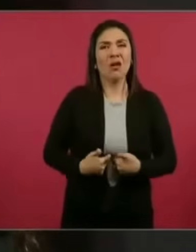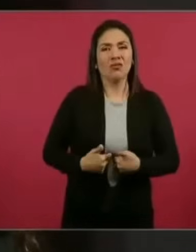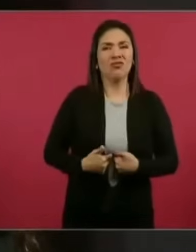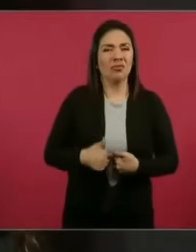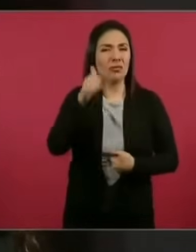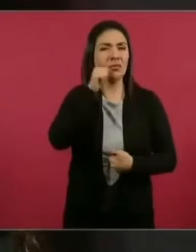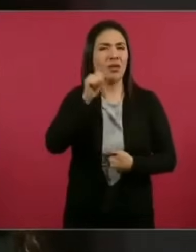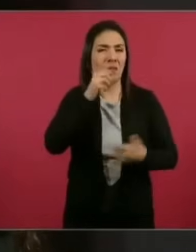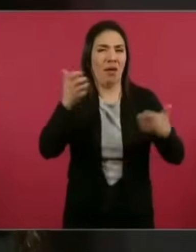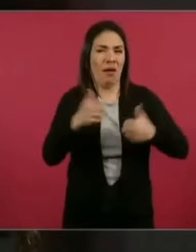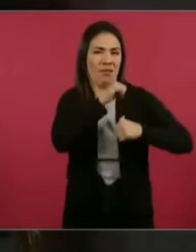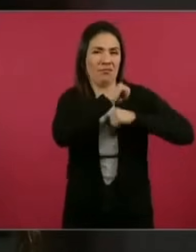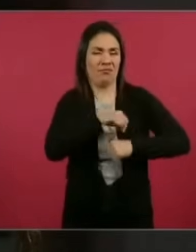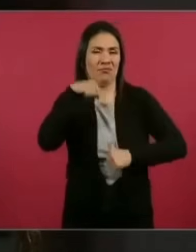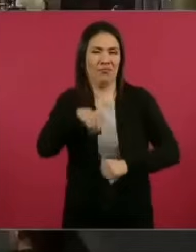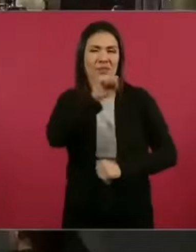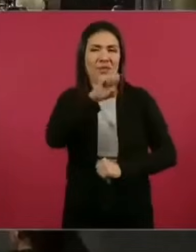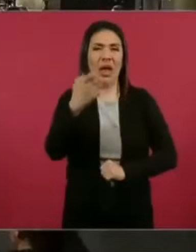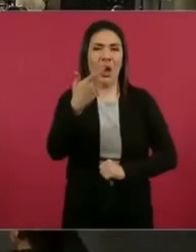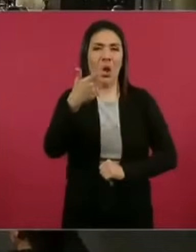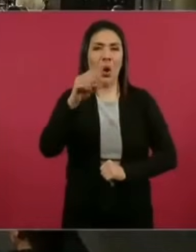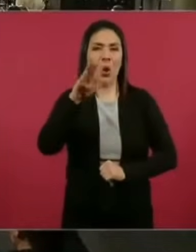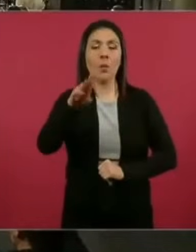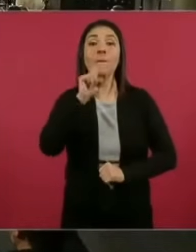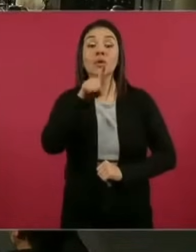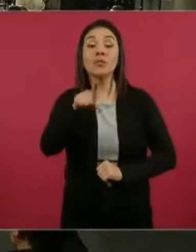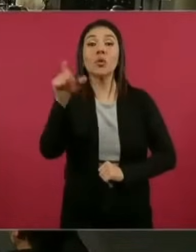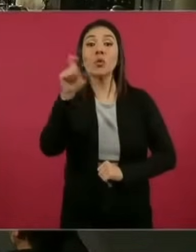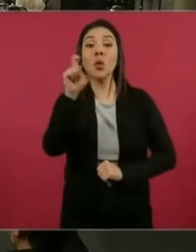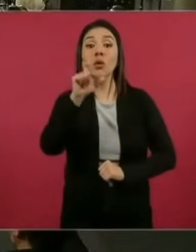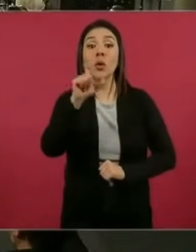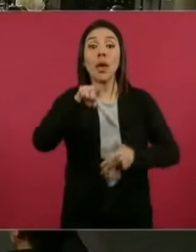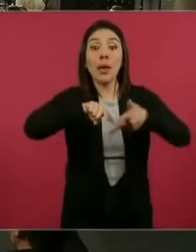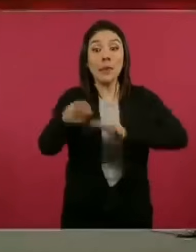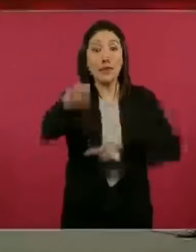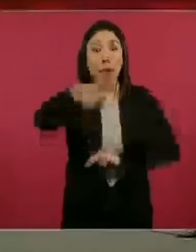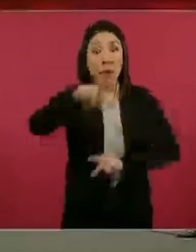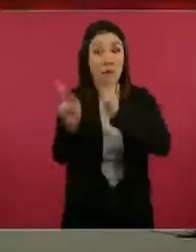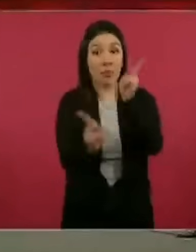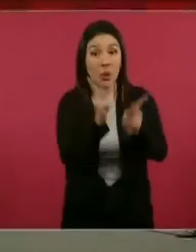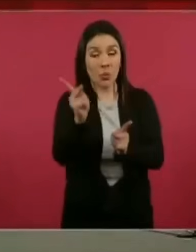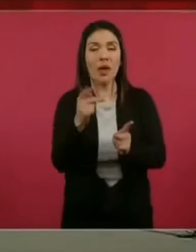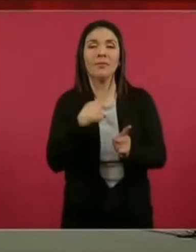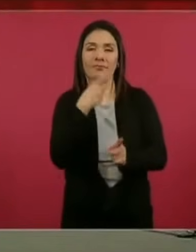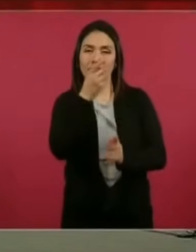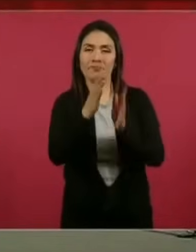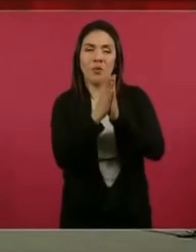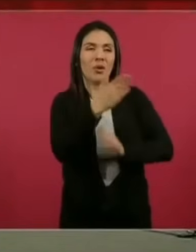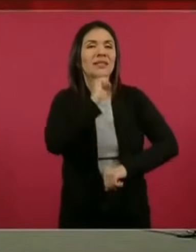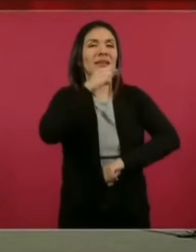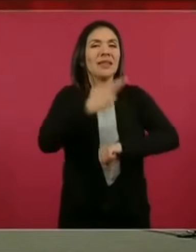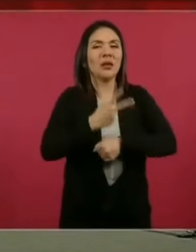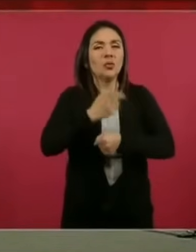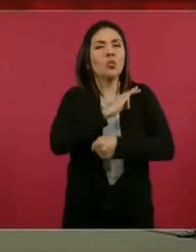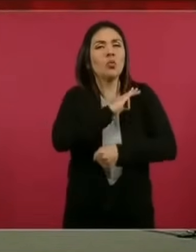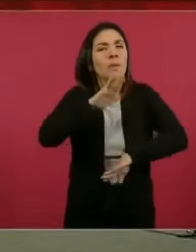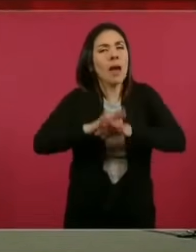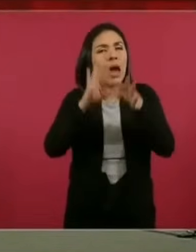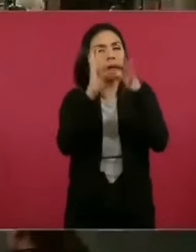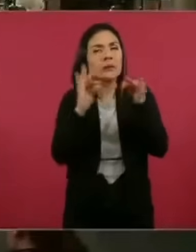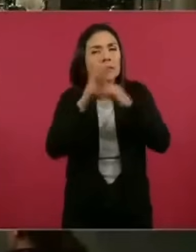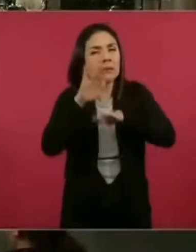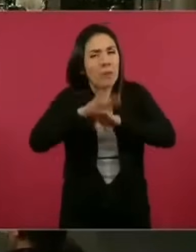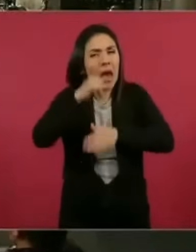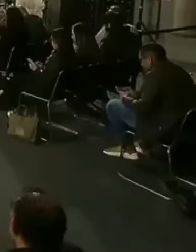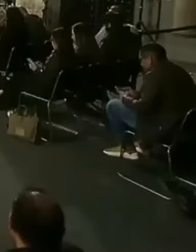que llevamos en la Secretaría de Gobernación, y antes de abrir a las preguntas le vamos a pedir al subsecretario que pueda detallarnos un